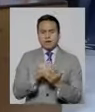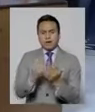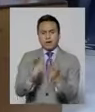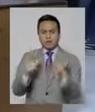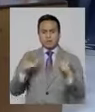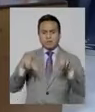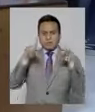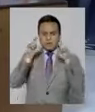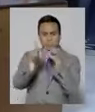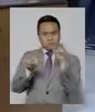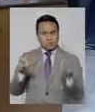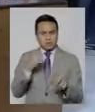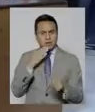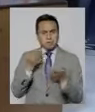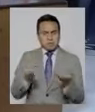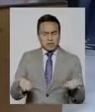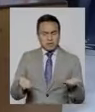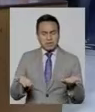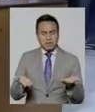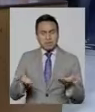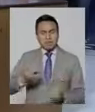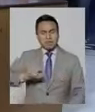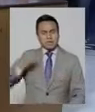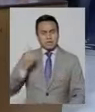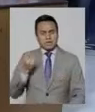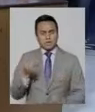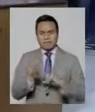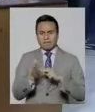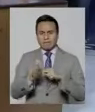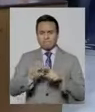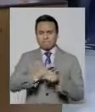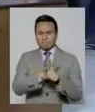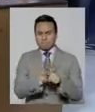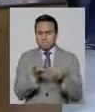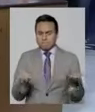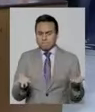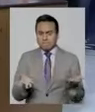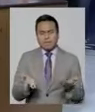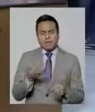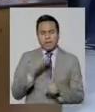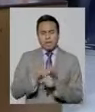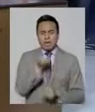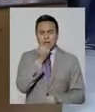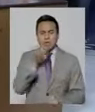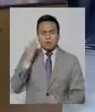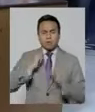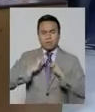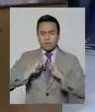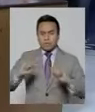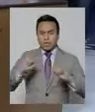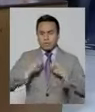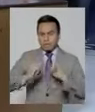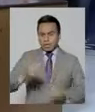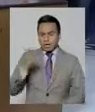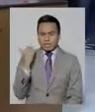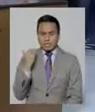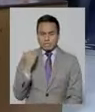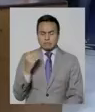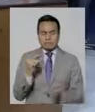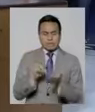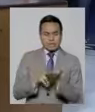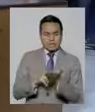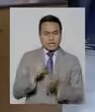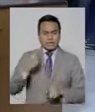otras figuras también en esta emergencia sanitaria? ¿Hubo un error comunicacional realmente por parte